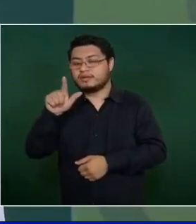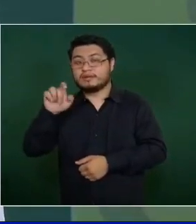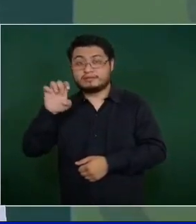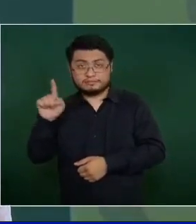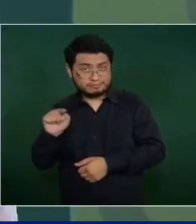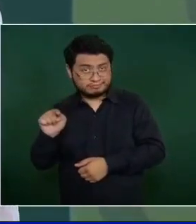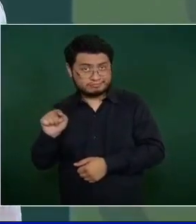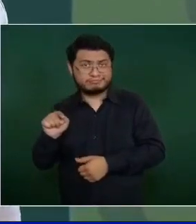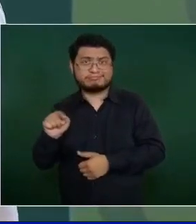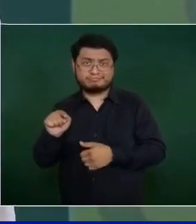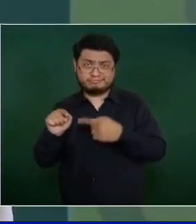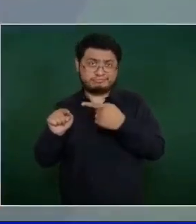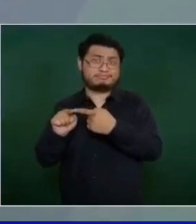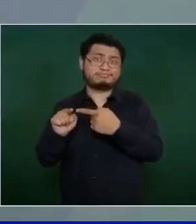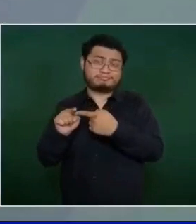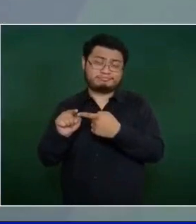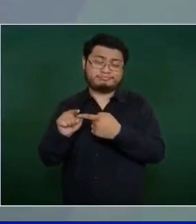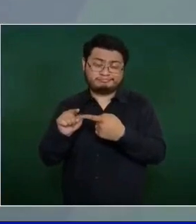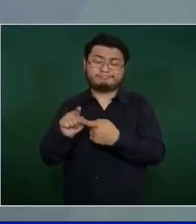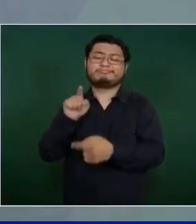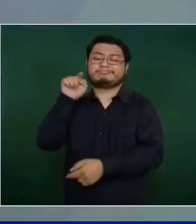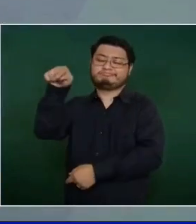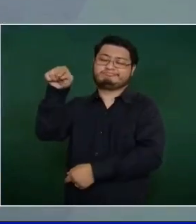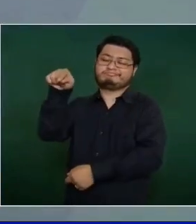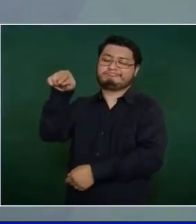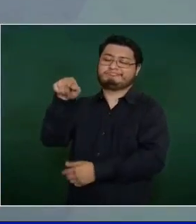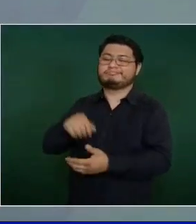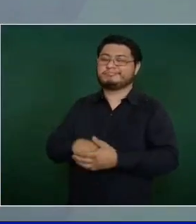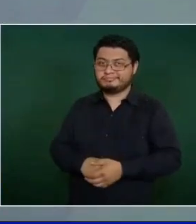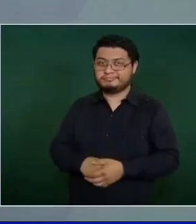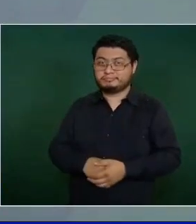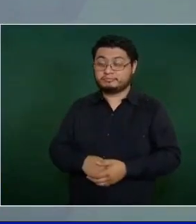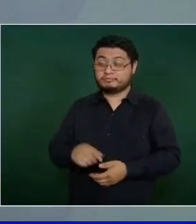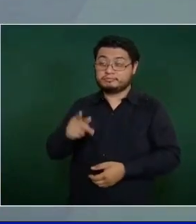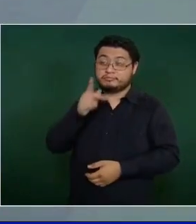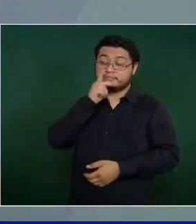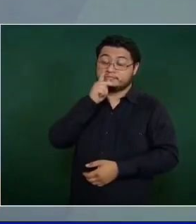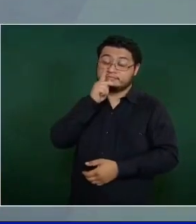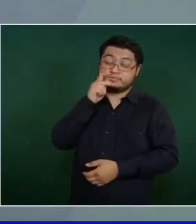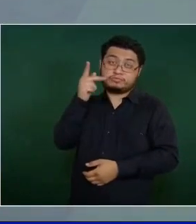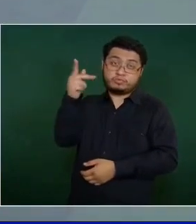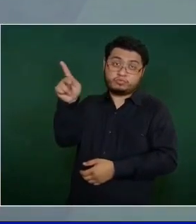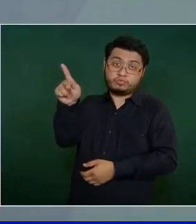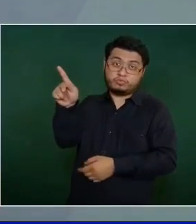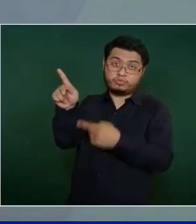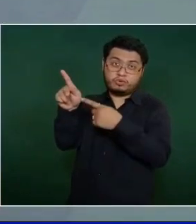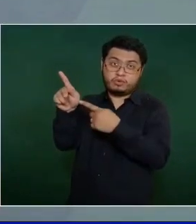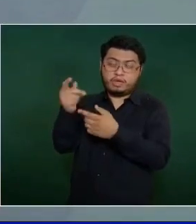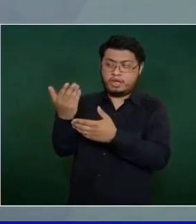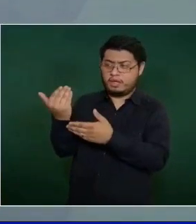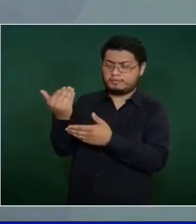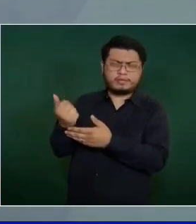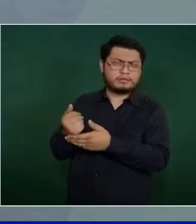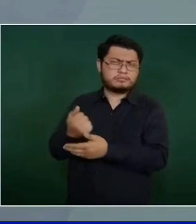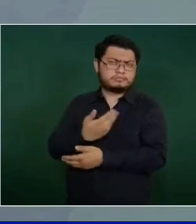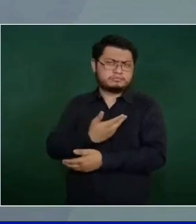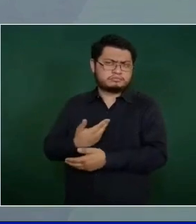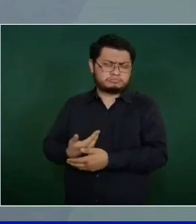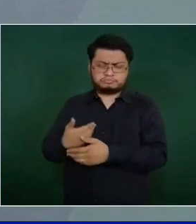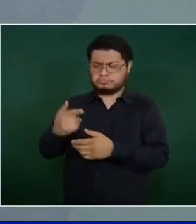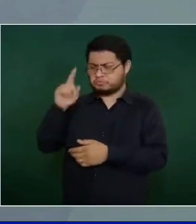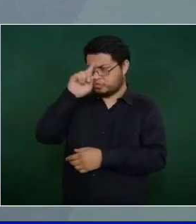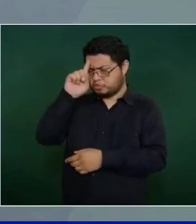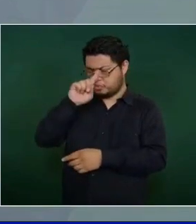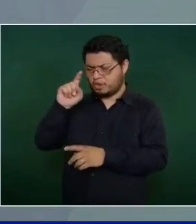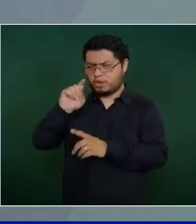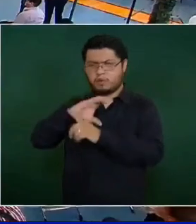pues viene de ahí. Su papá, cuando no era presidente del Consejo Coordinador Empresarial, era